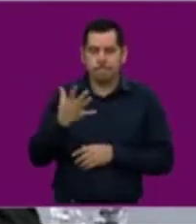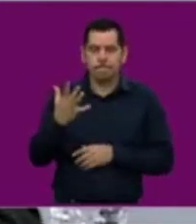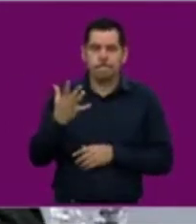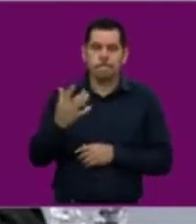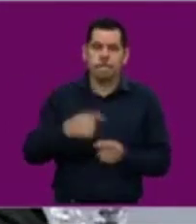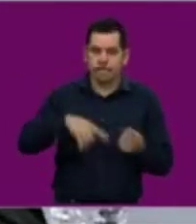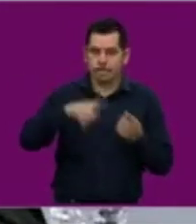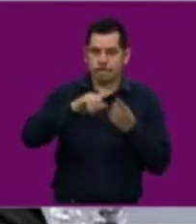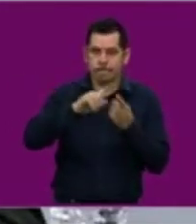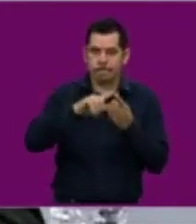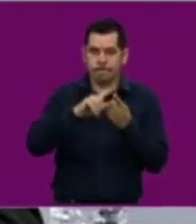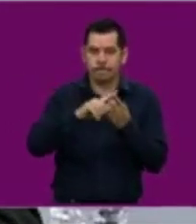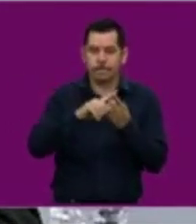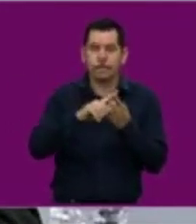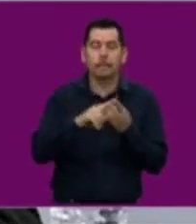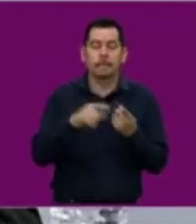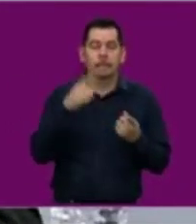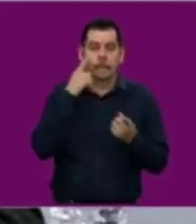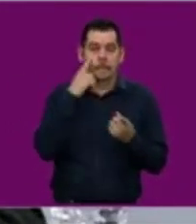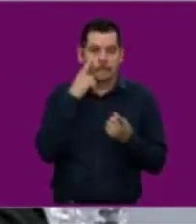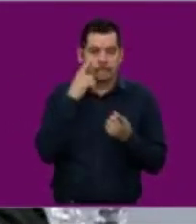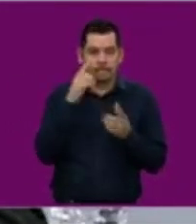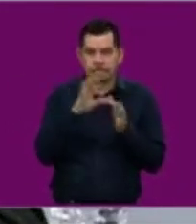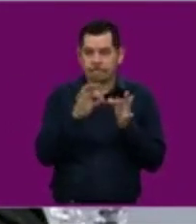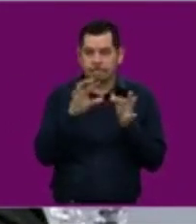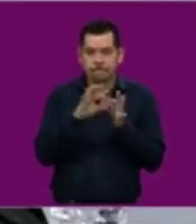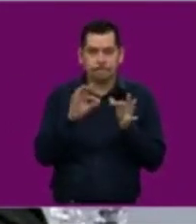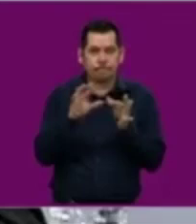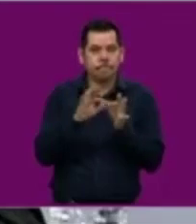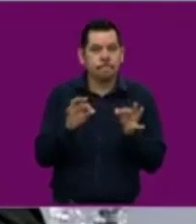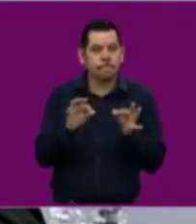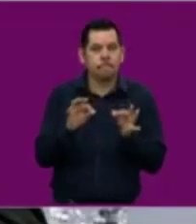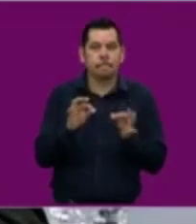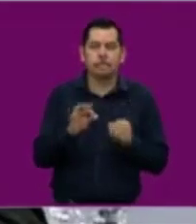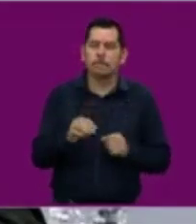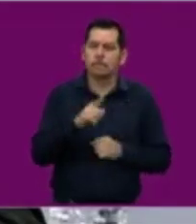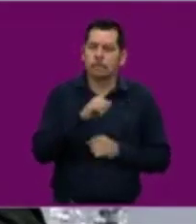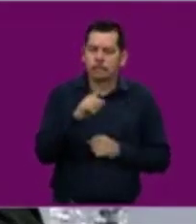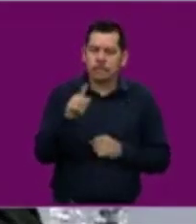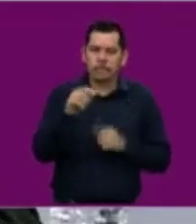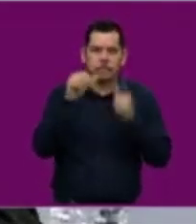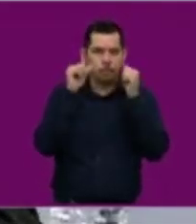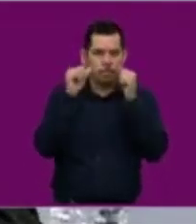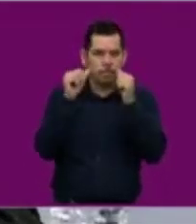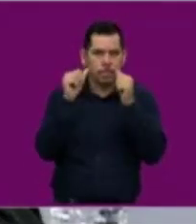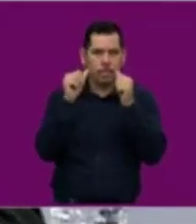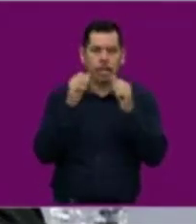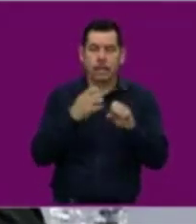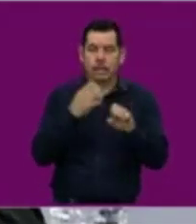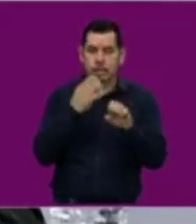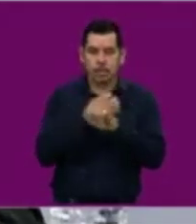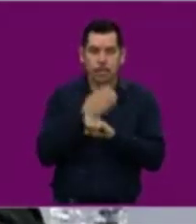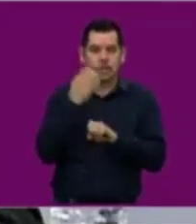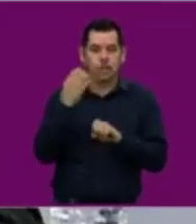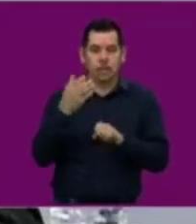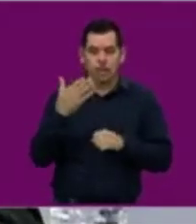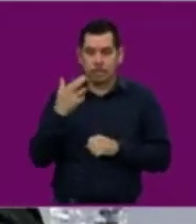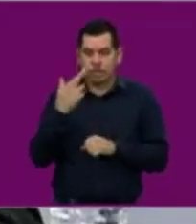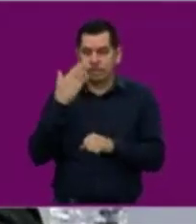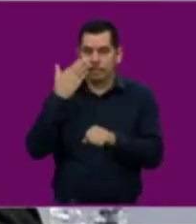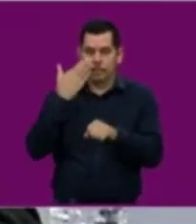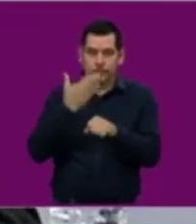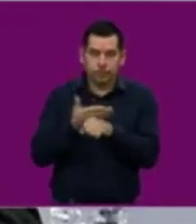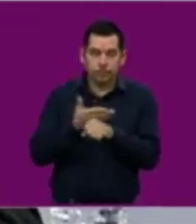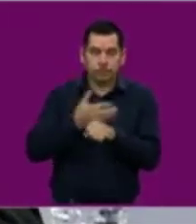término es menester aclarar que el estado como ente jurídico y responsable de